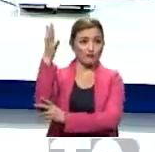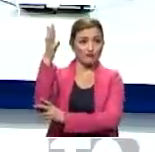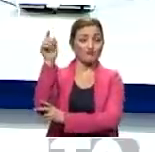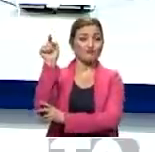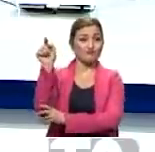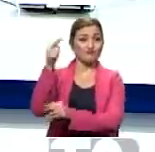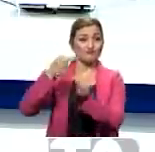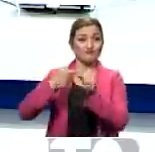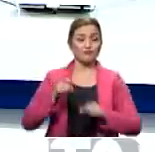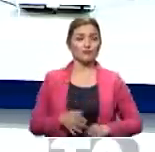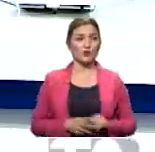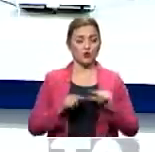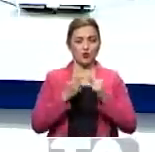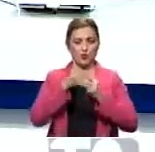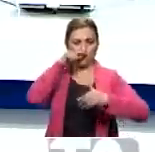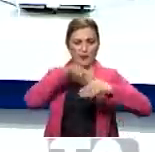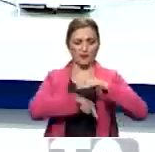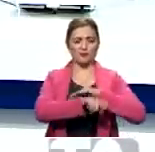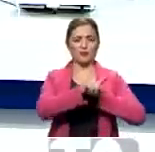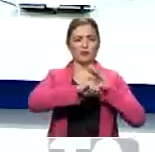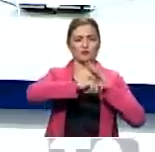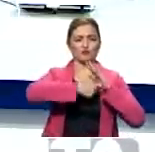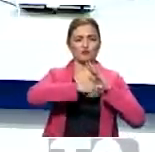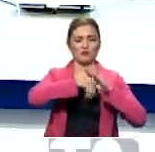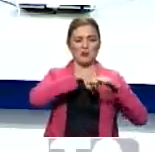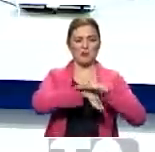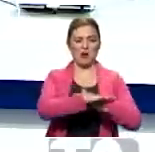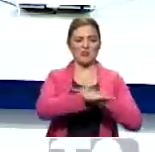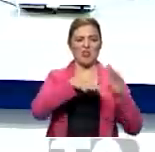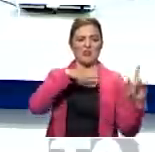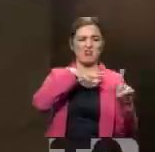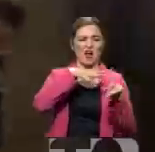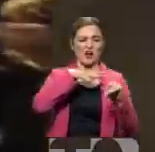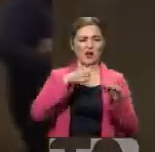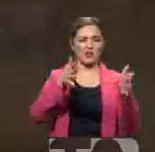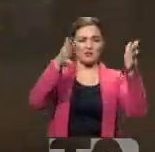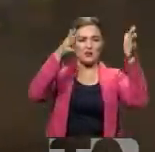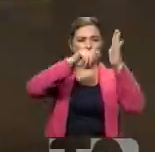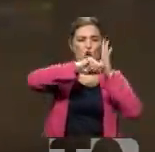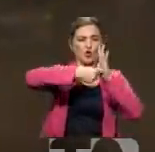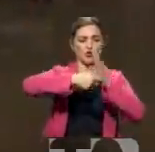infiltrado invadió la Contraloría General del Estado.